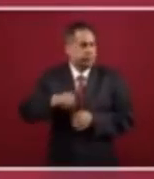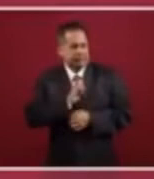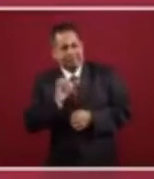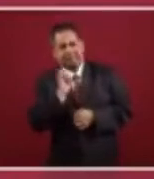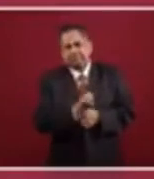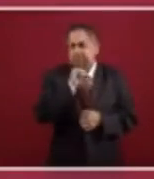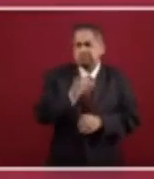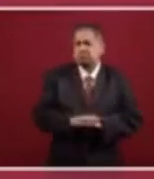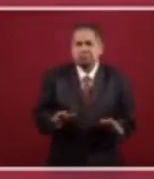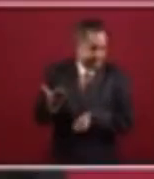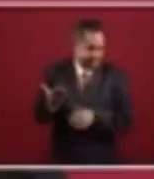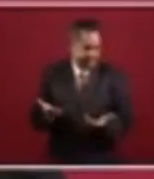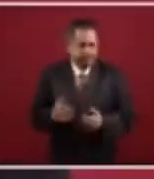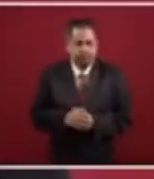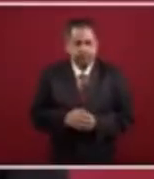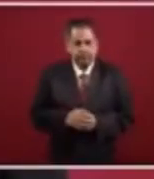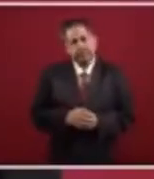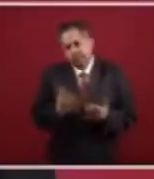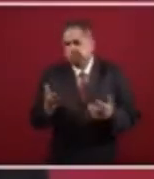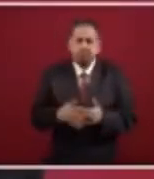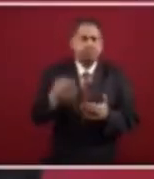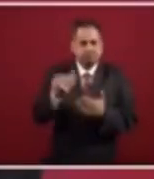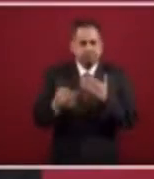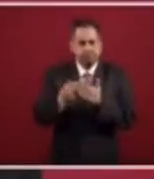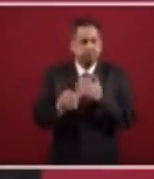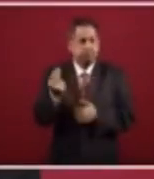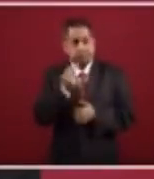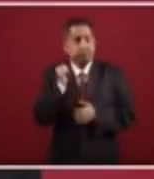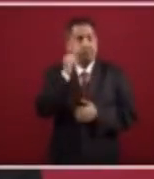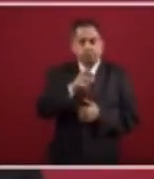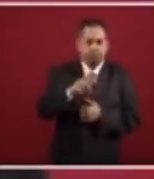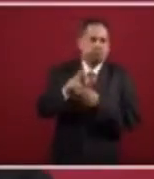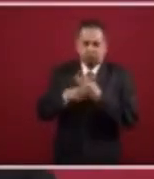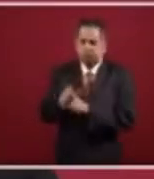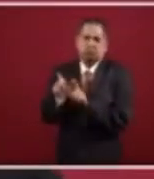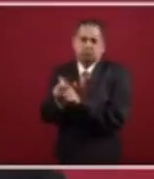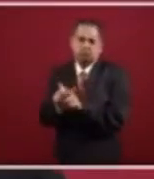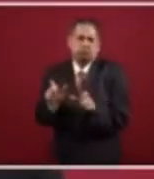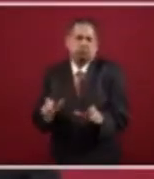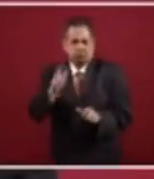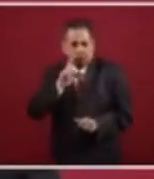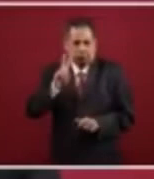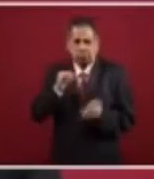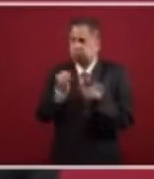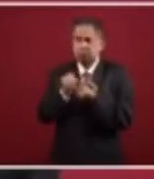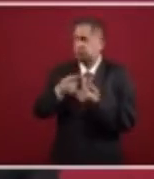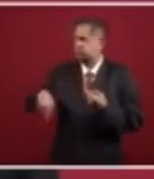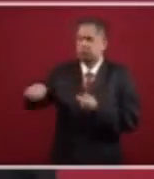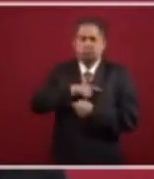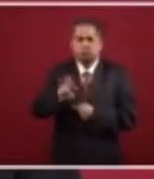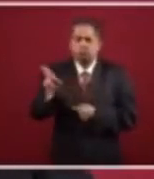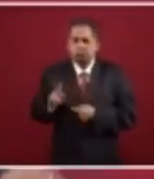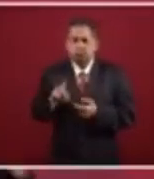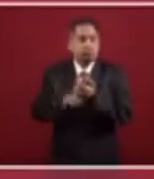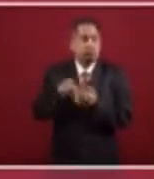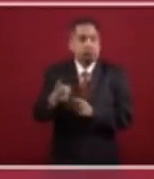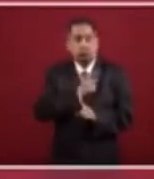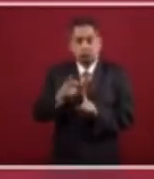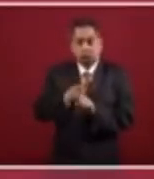nadie. Sí, hace falta, se le protege, como a todos, pero no está